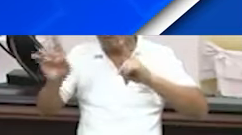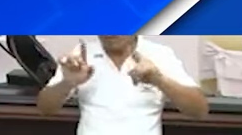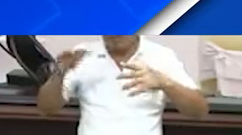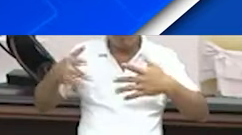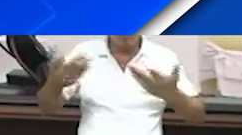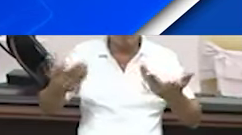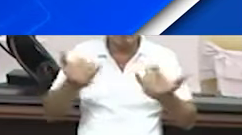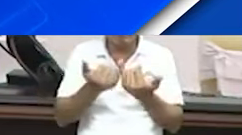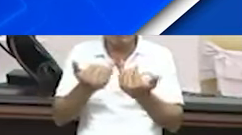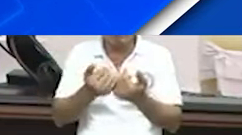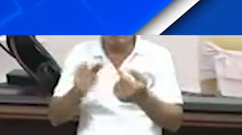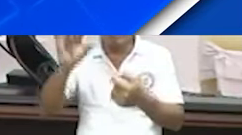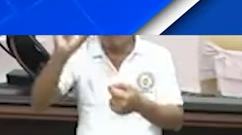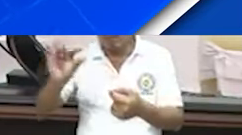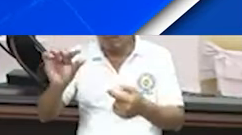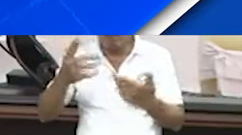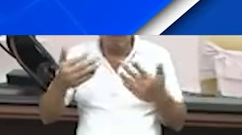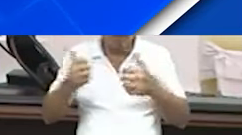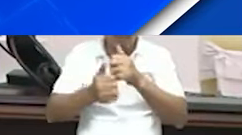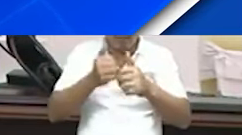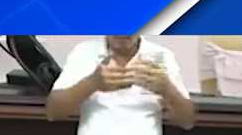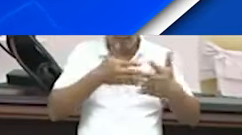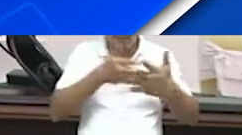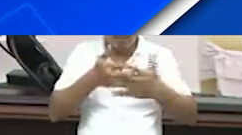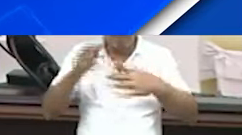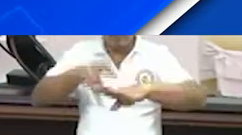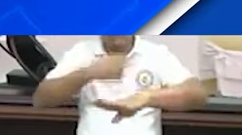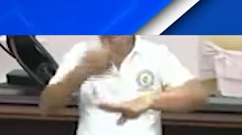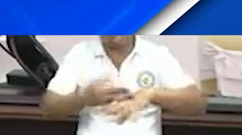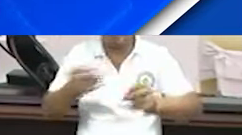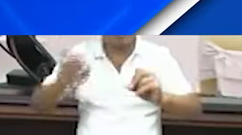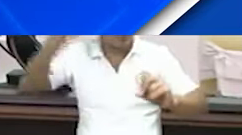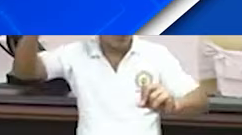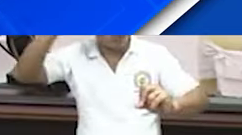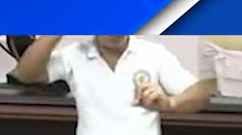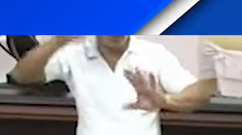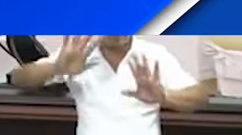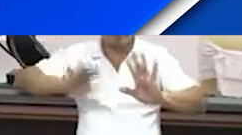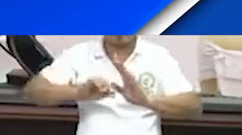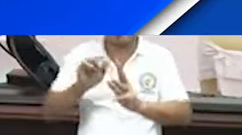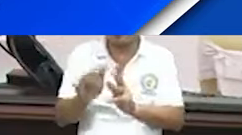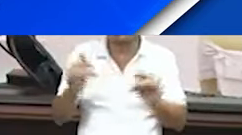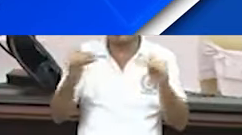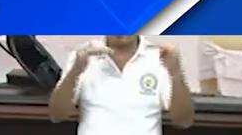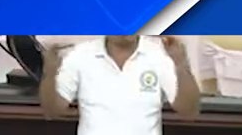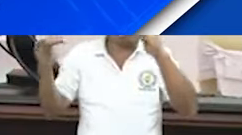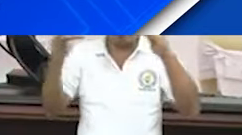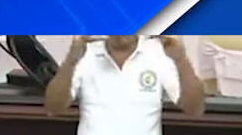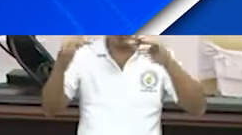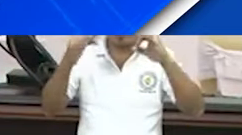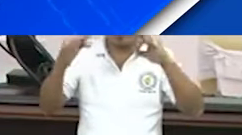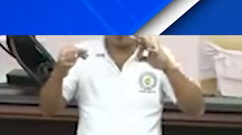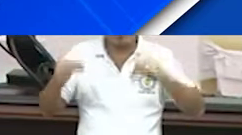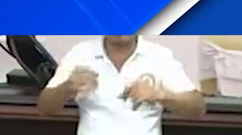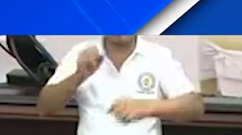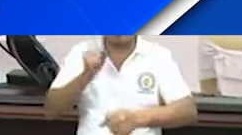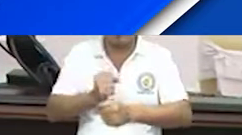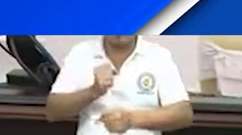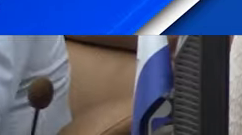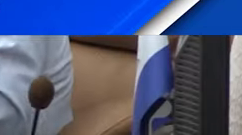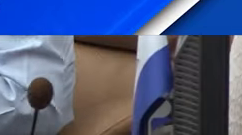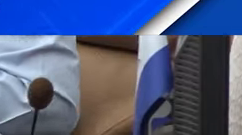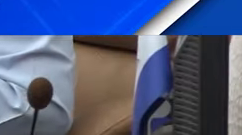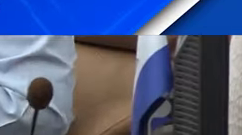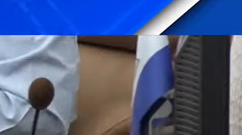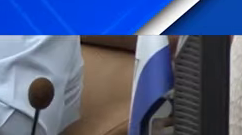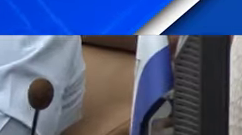aéreas, con el mínimo de interferencia, reglamentación gubernamental e igualdad de